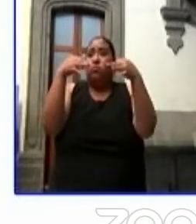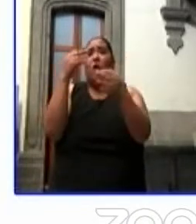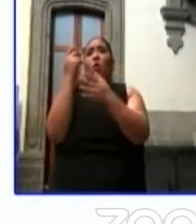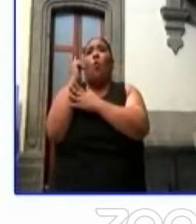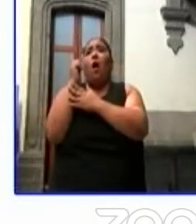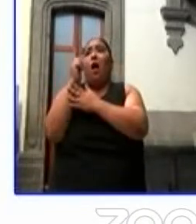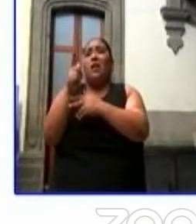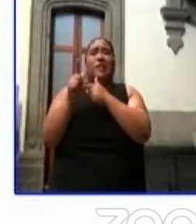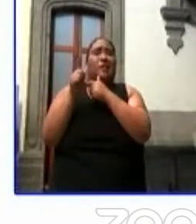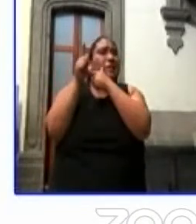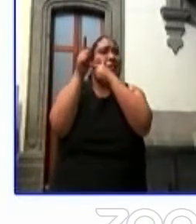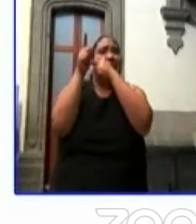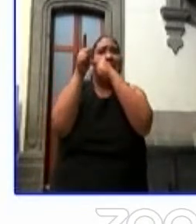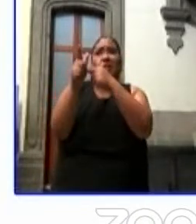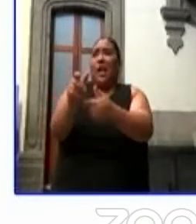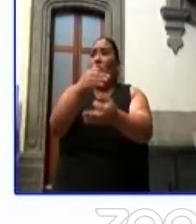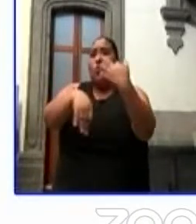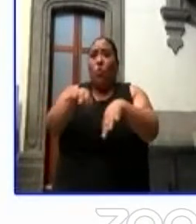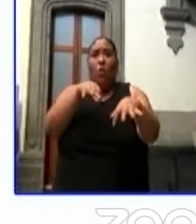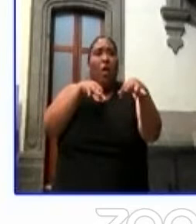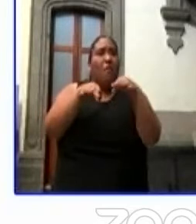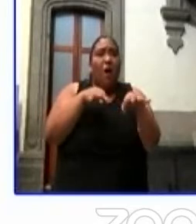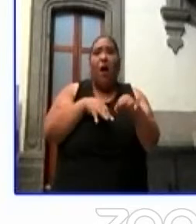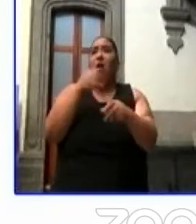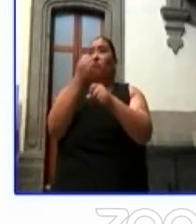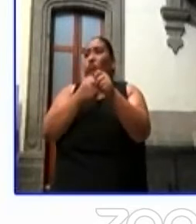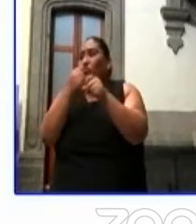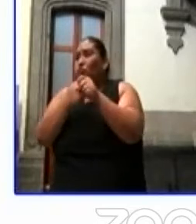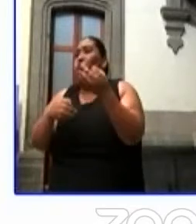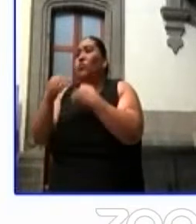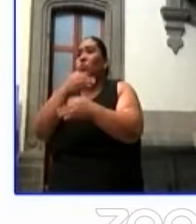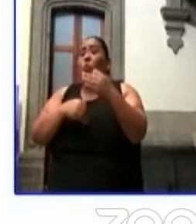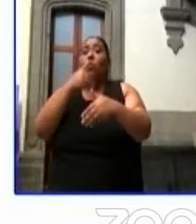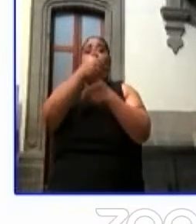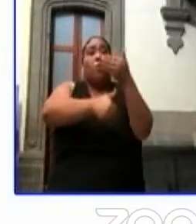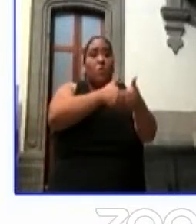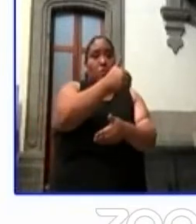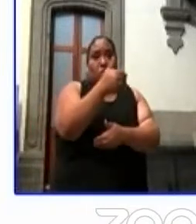y se siga fortaleciendo. Es un documento que sigue en proceso.